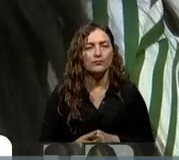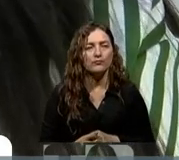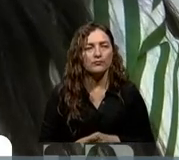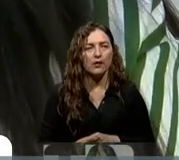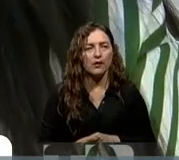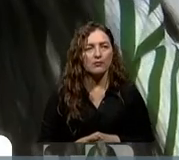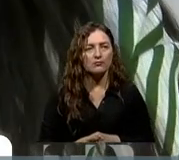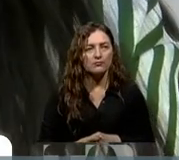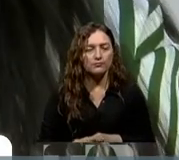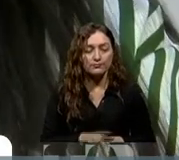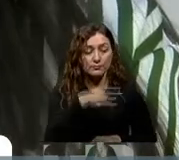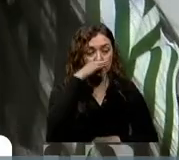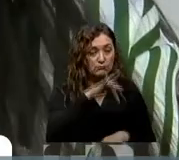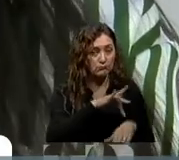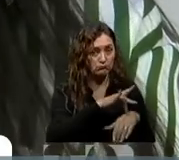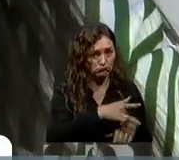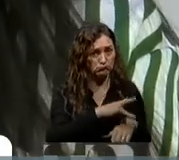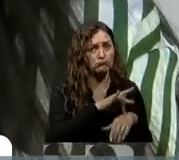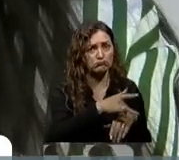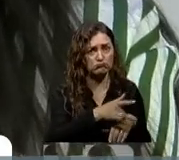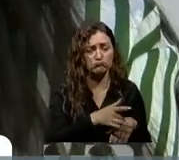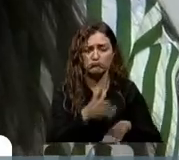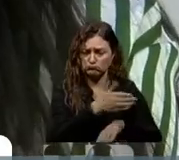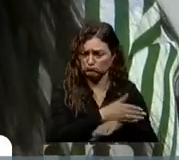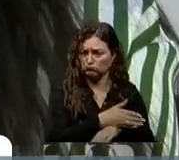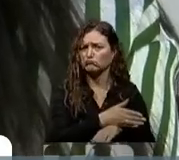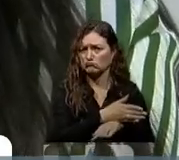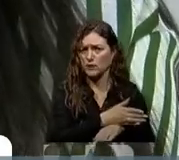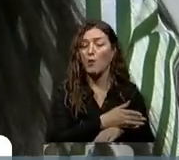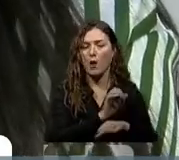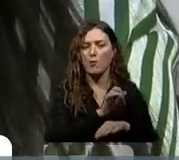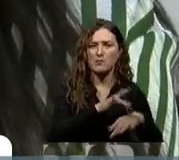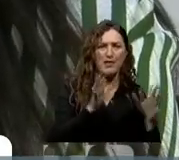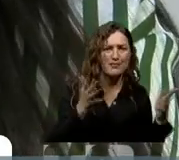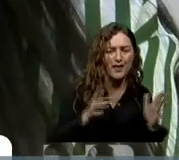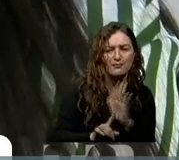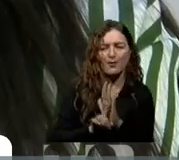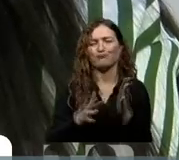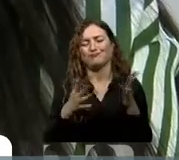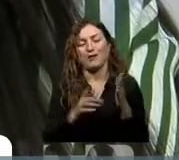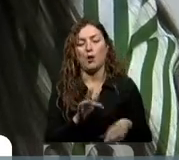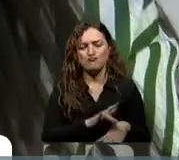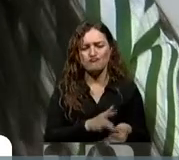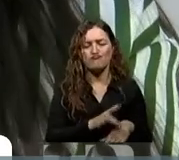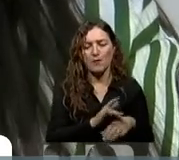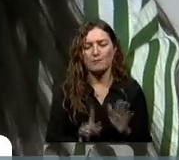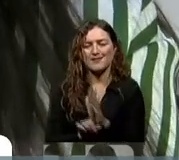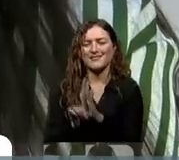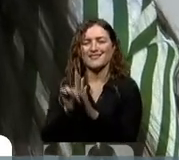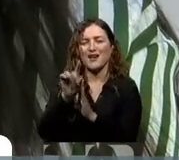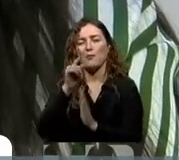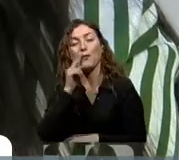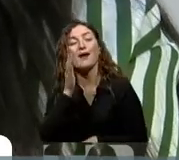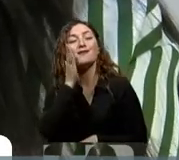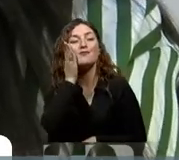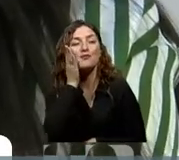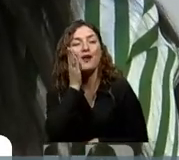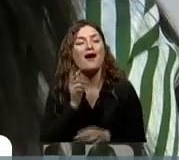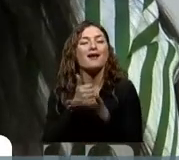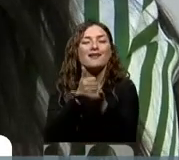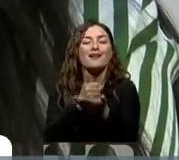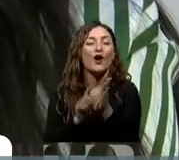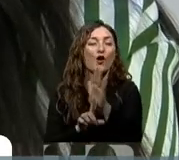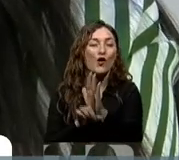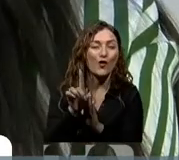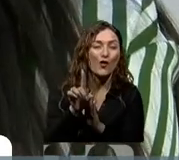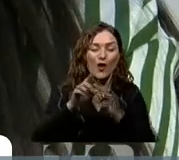no se desarrolla, entonces también tiene que haber un proceso de estimulación. Tanto el padre como la madre tienen que estar ahí presentes, ayudando en el